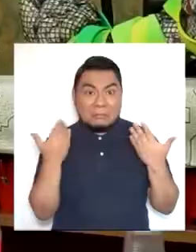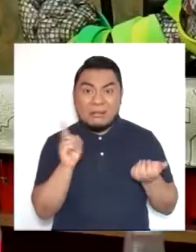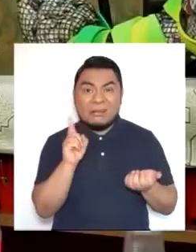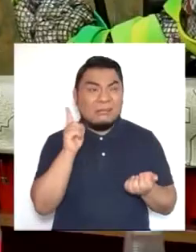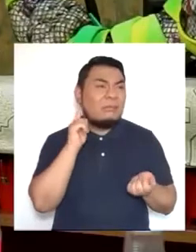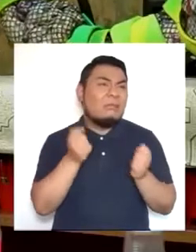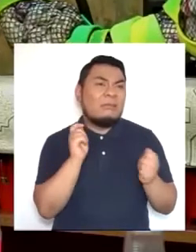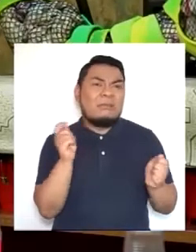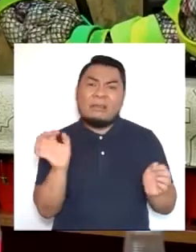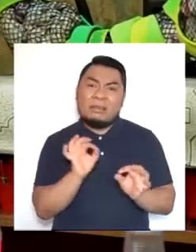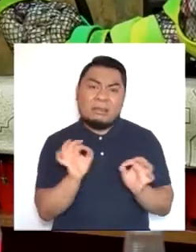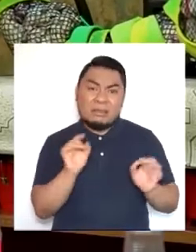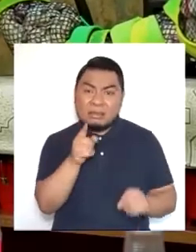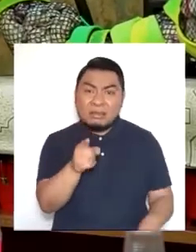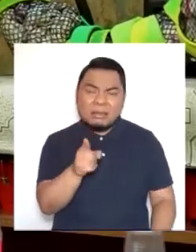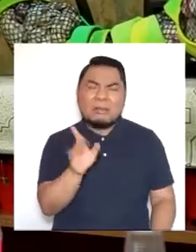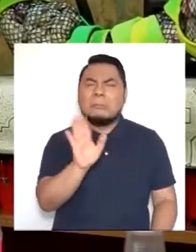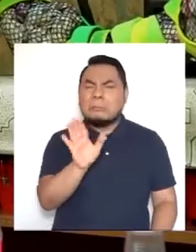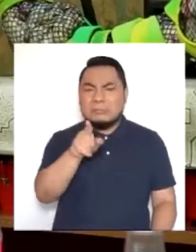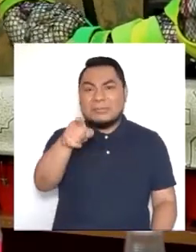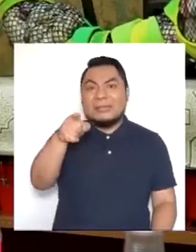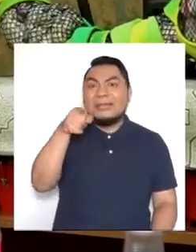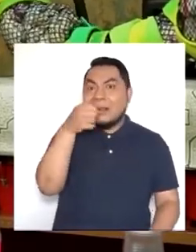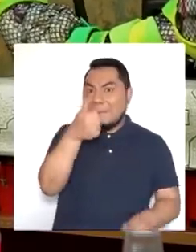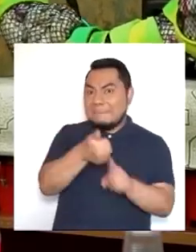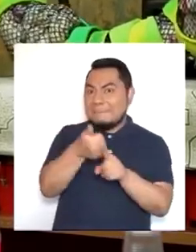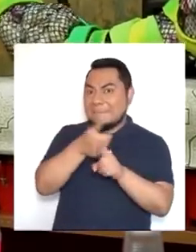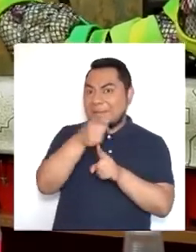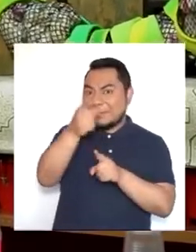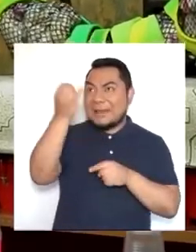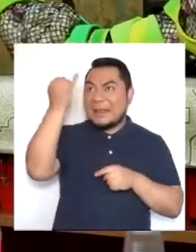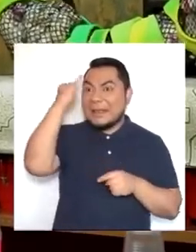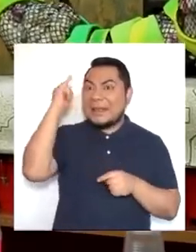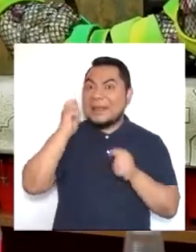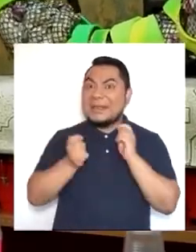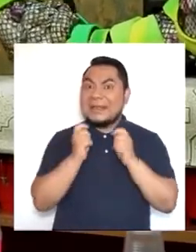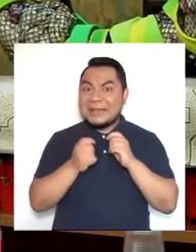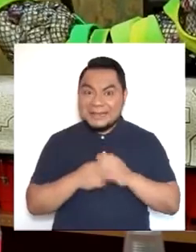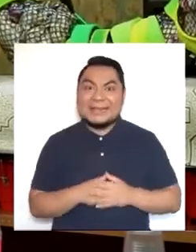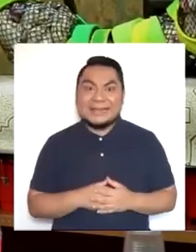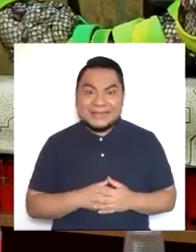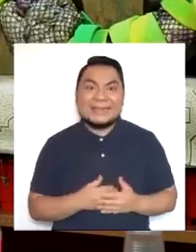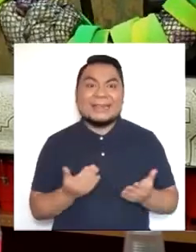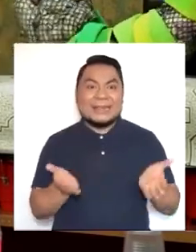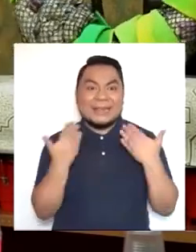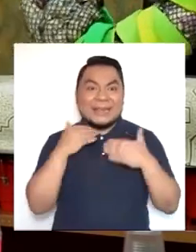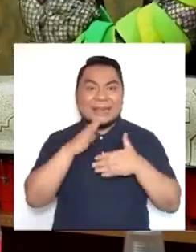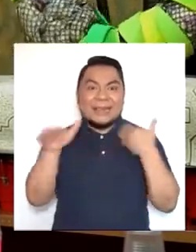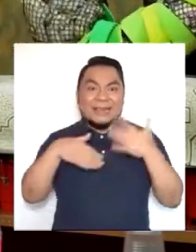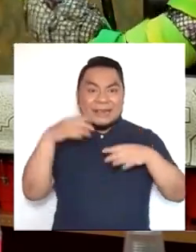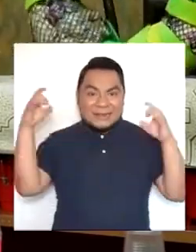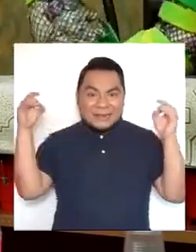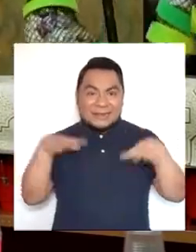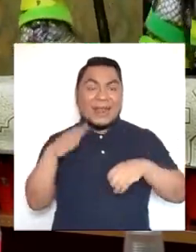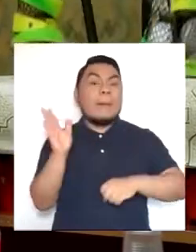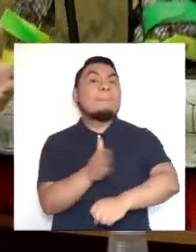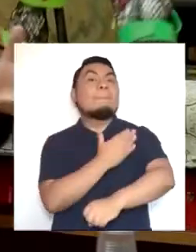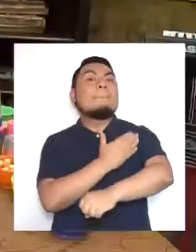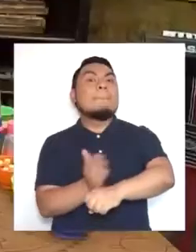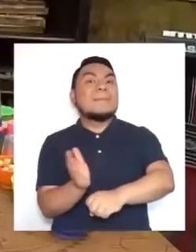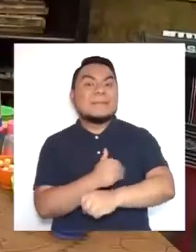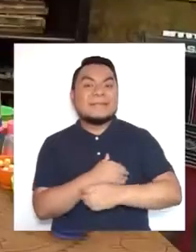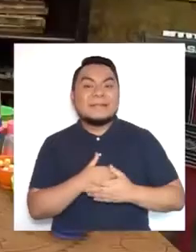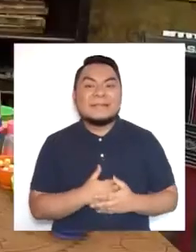tocar? ¡No! Puedes hacer tus propias maracas. ¡Abracadabra! ¡Que todo sea